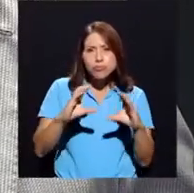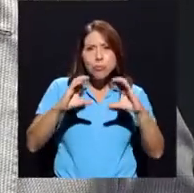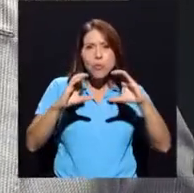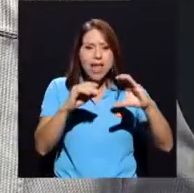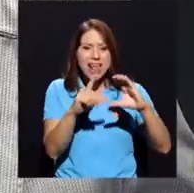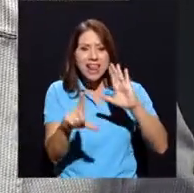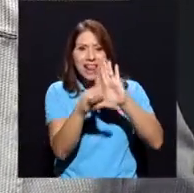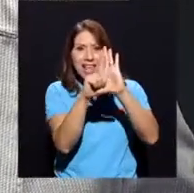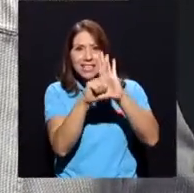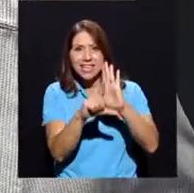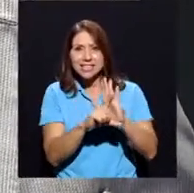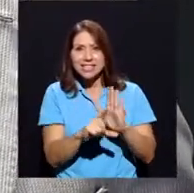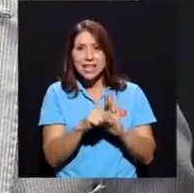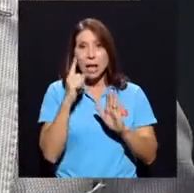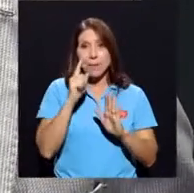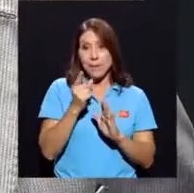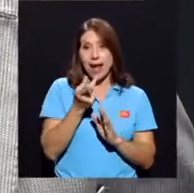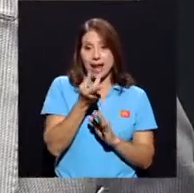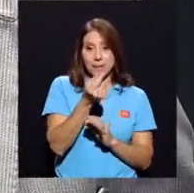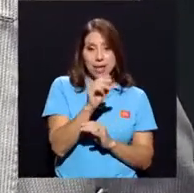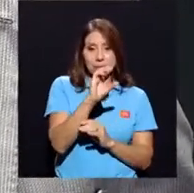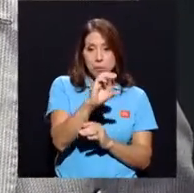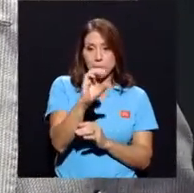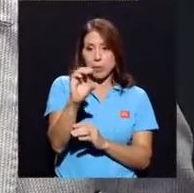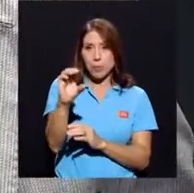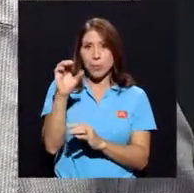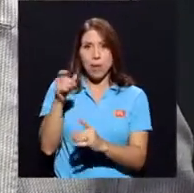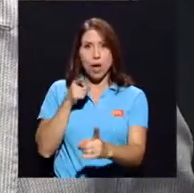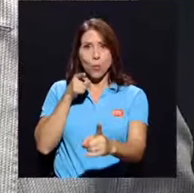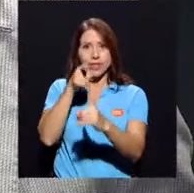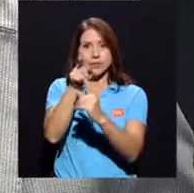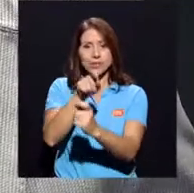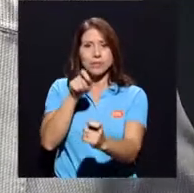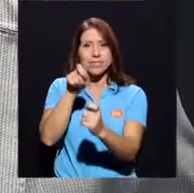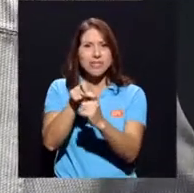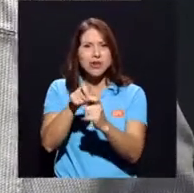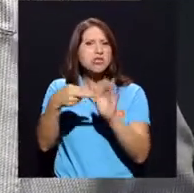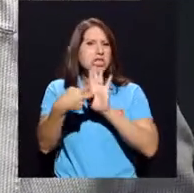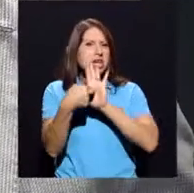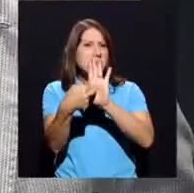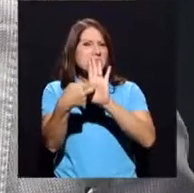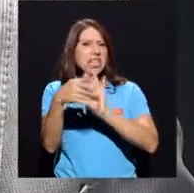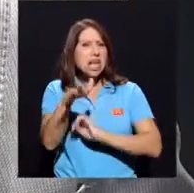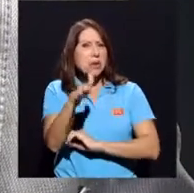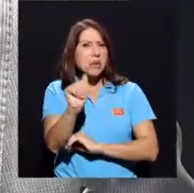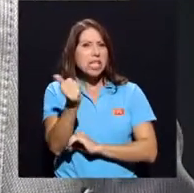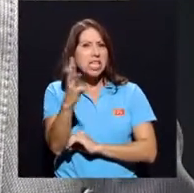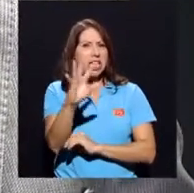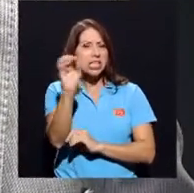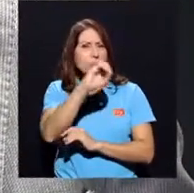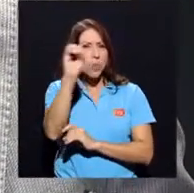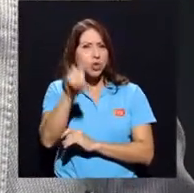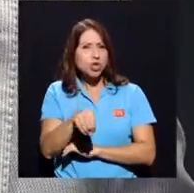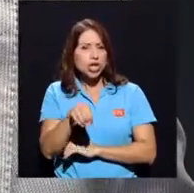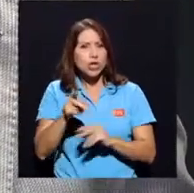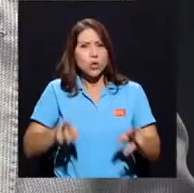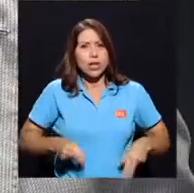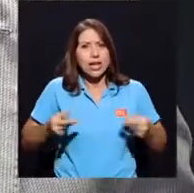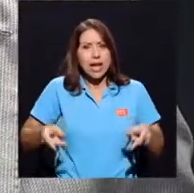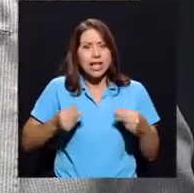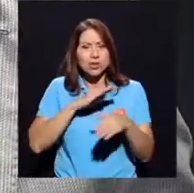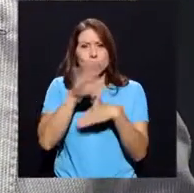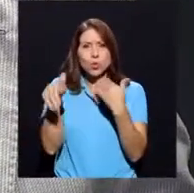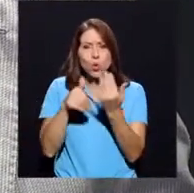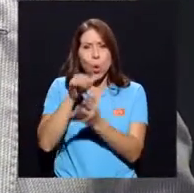destinos específicos al gasto representan cerca del 15% del gasto total